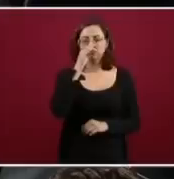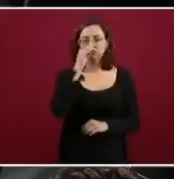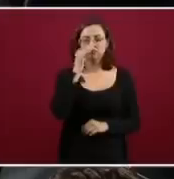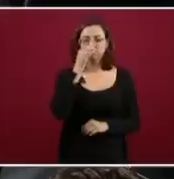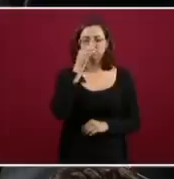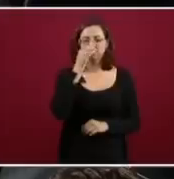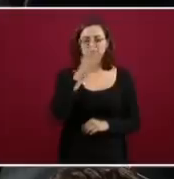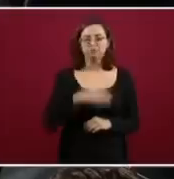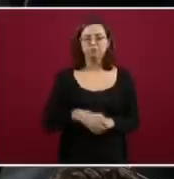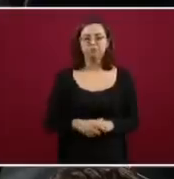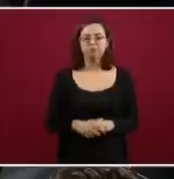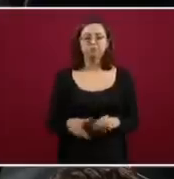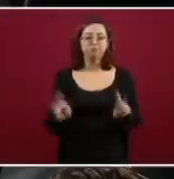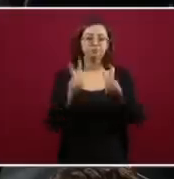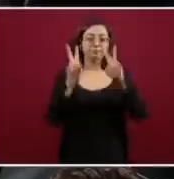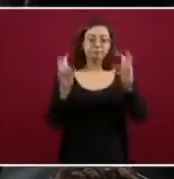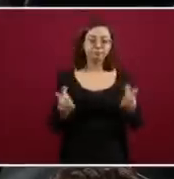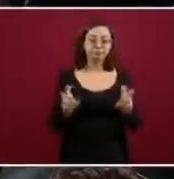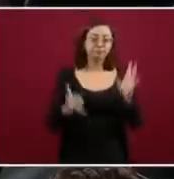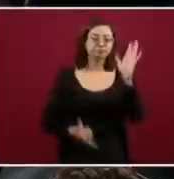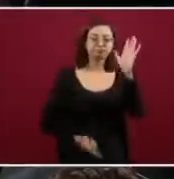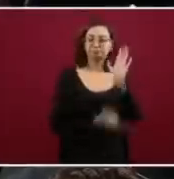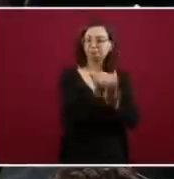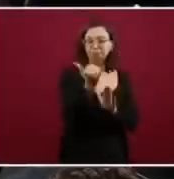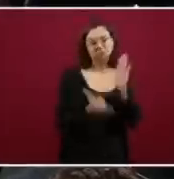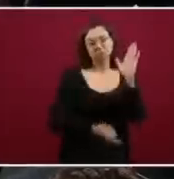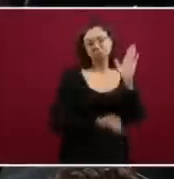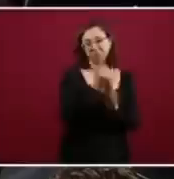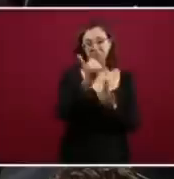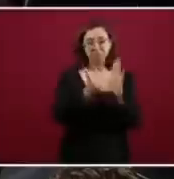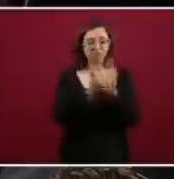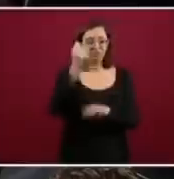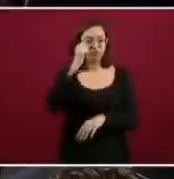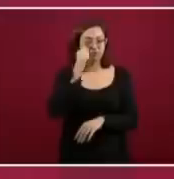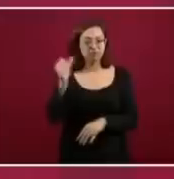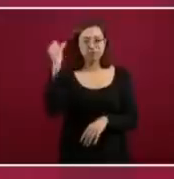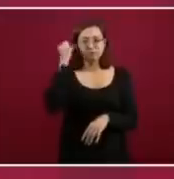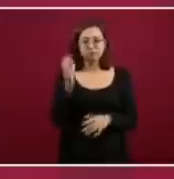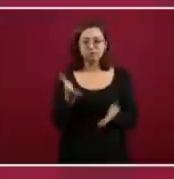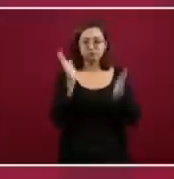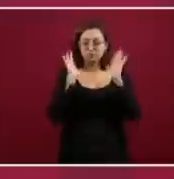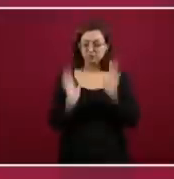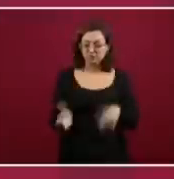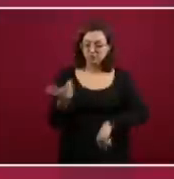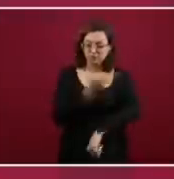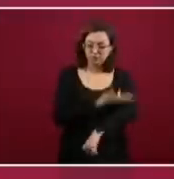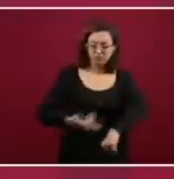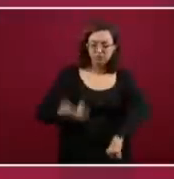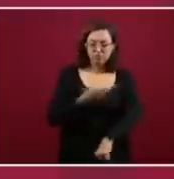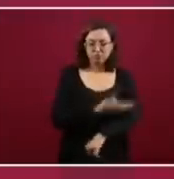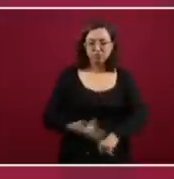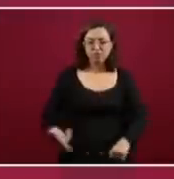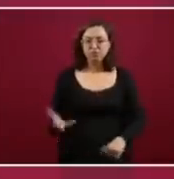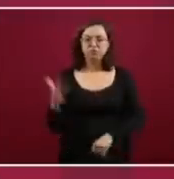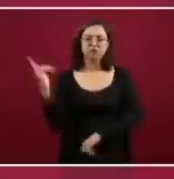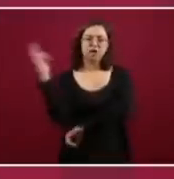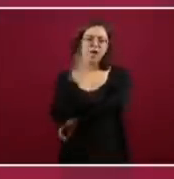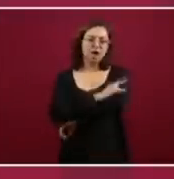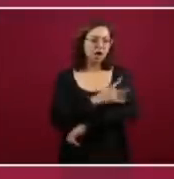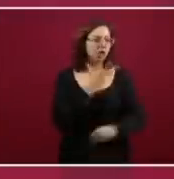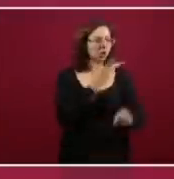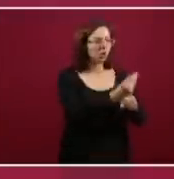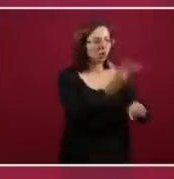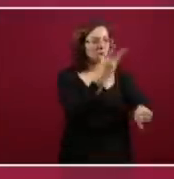con infraestructura de acuerdo a lo que se analizó ayer ampliación de aeropuertos